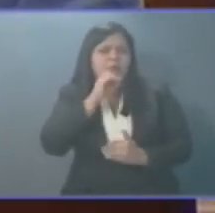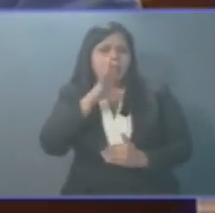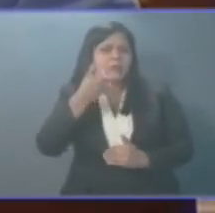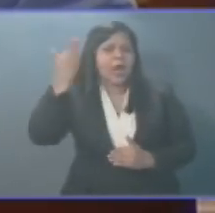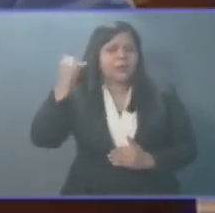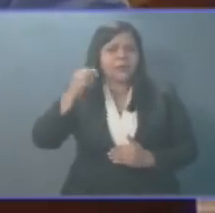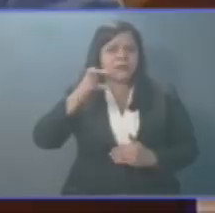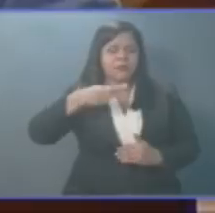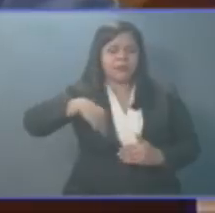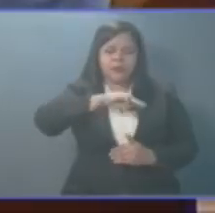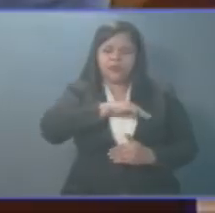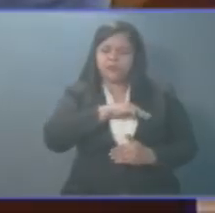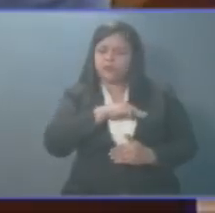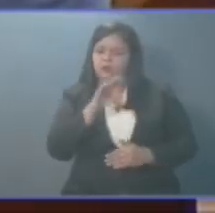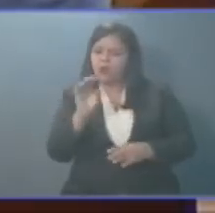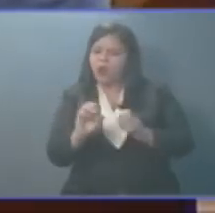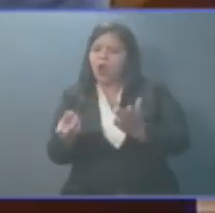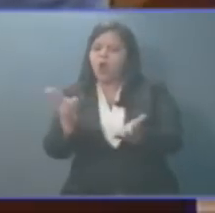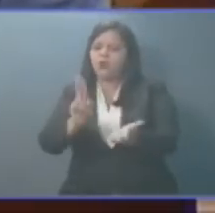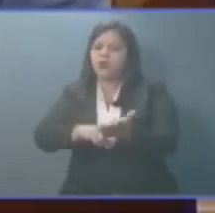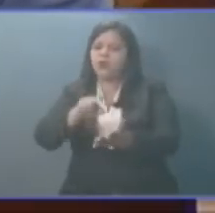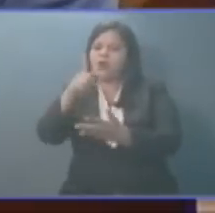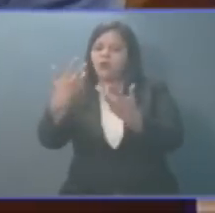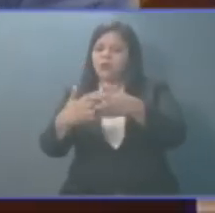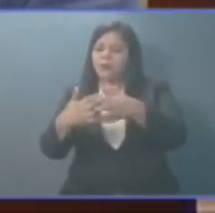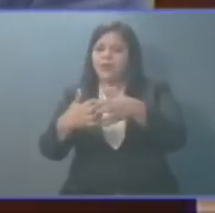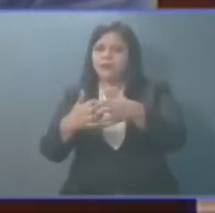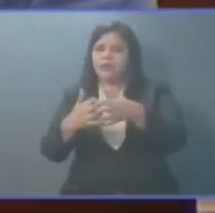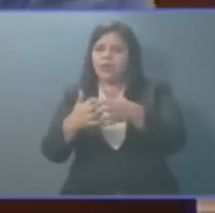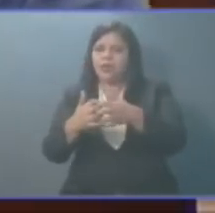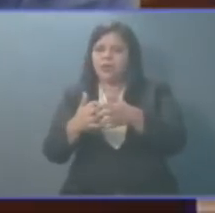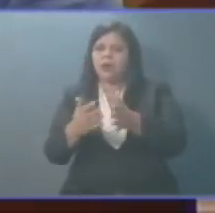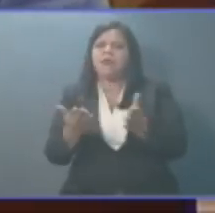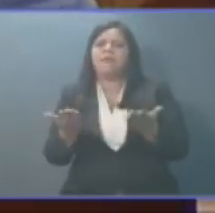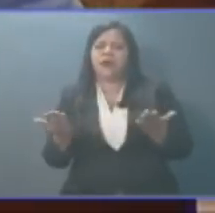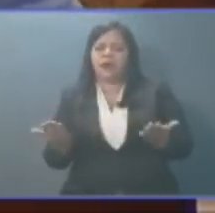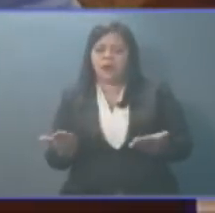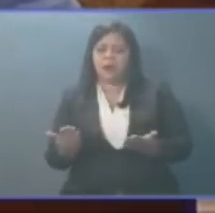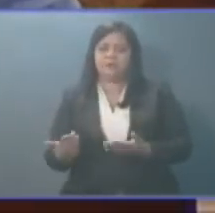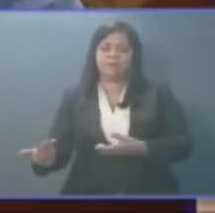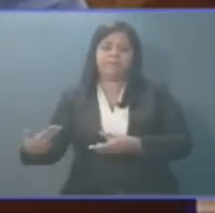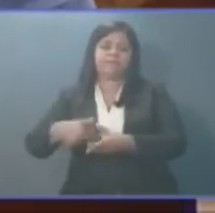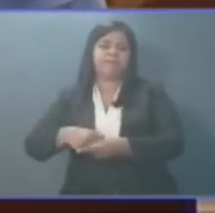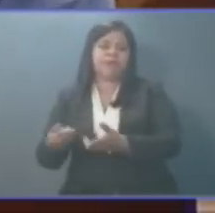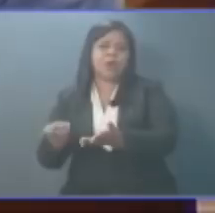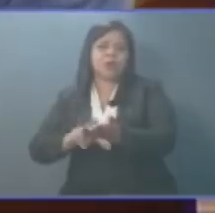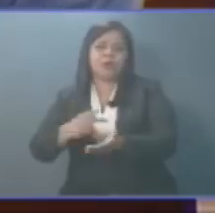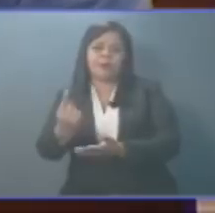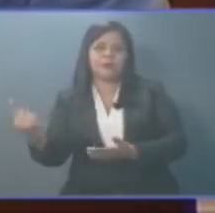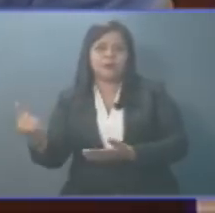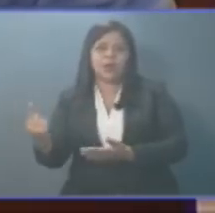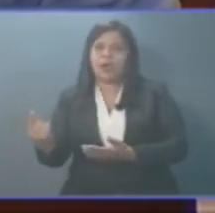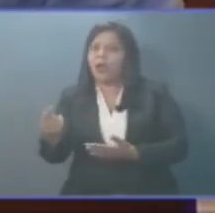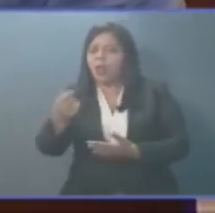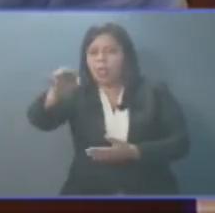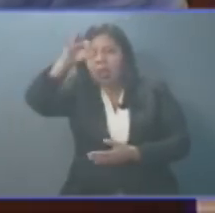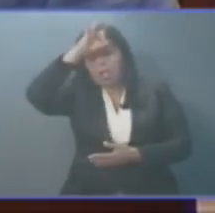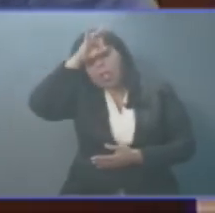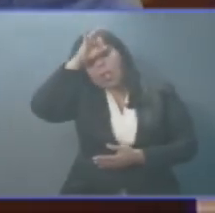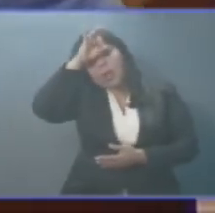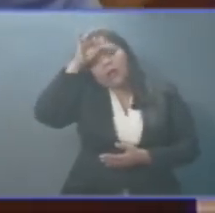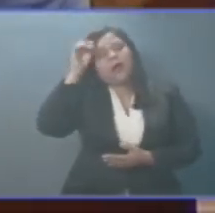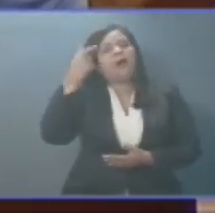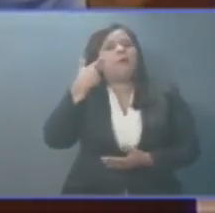exministro avaló en darle un contrato a una empresa con señalamientos para ofrecer personal sin las capacidades necesarias, entre